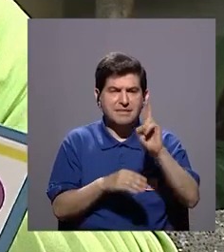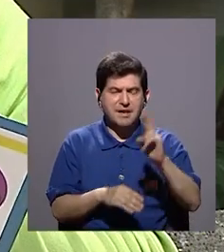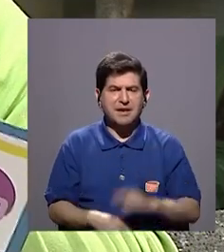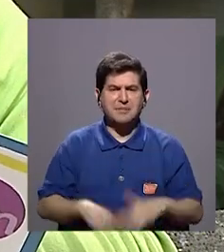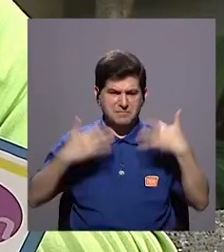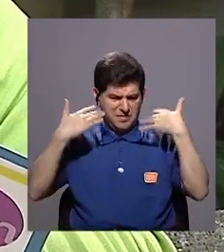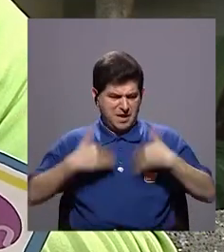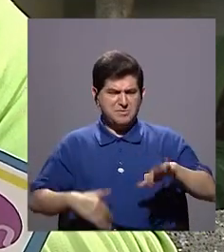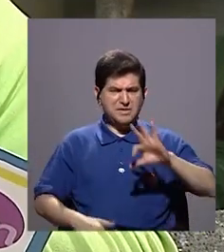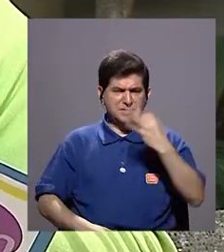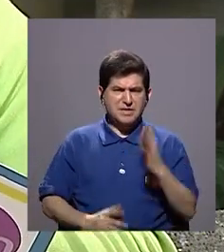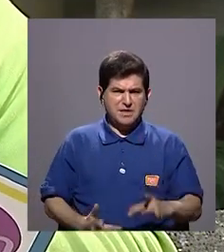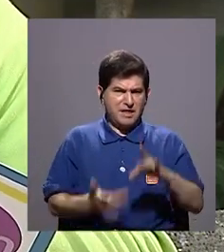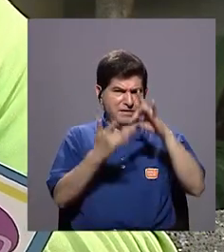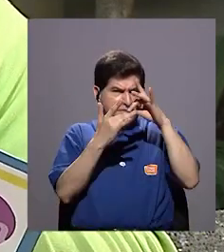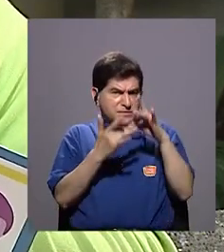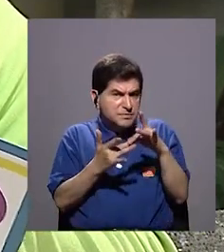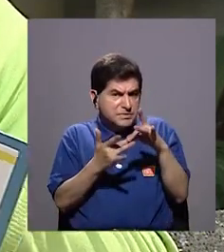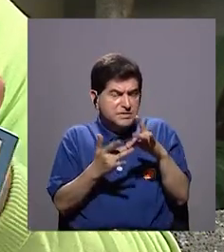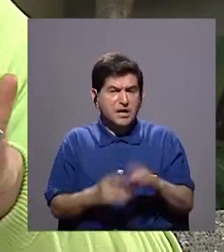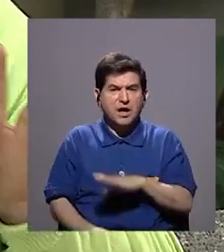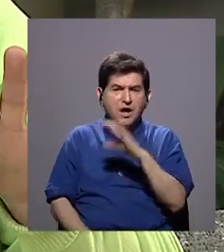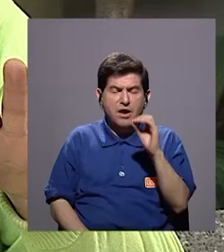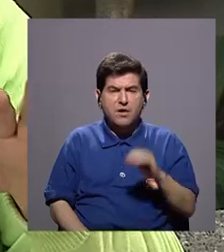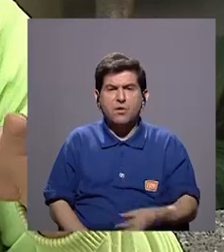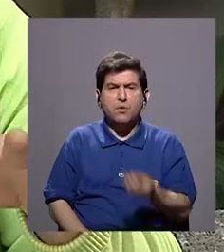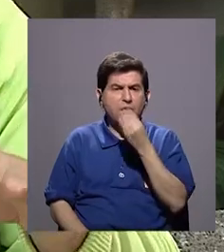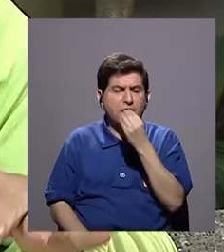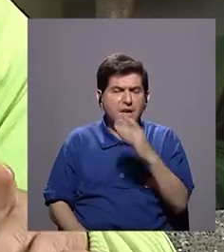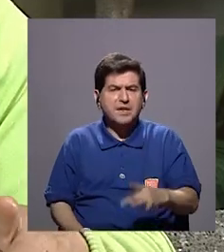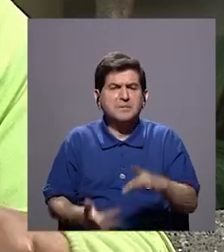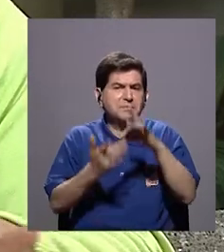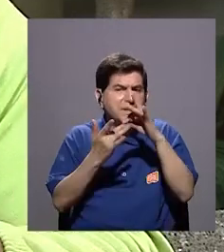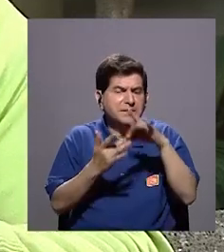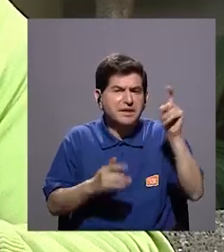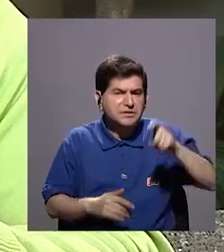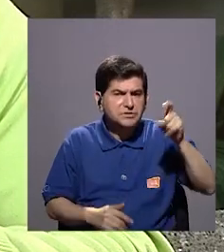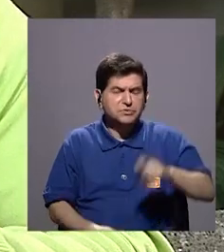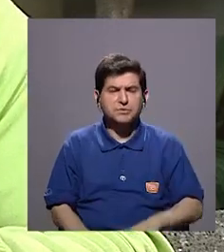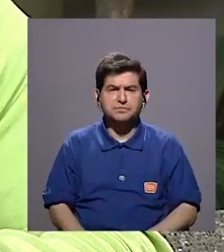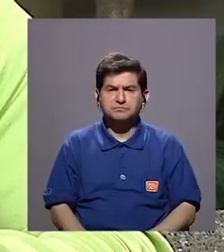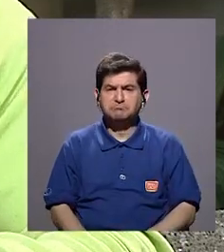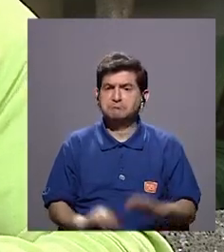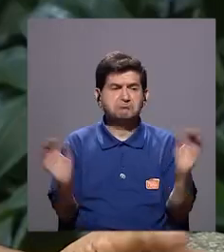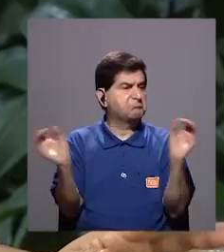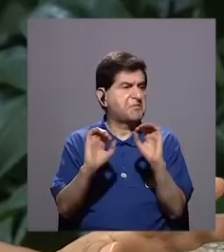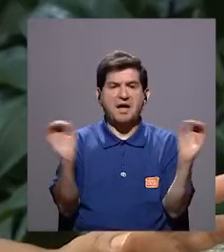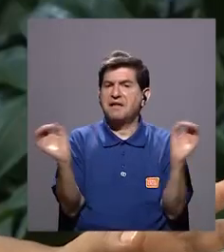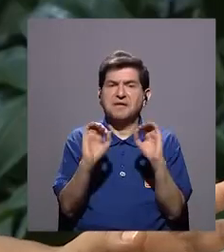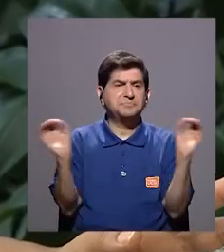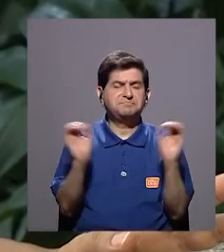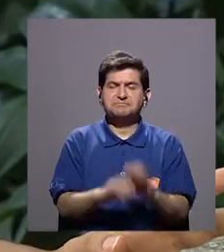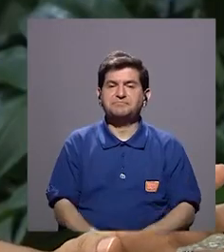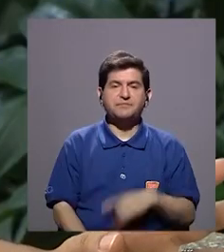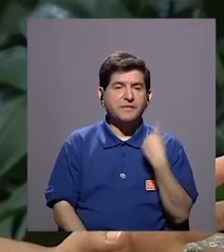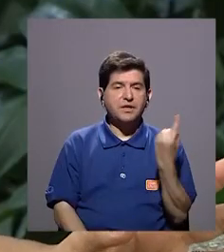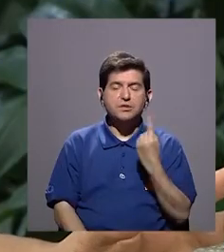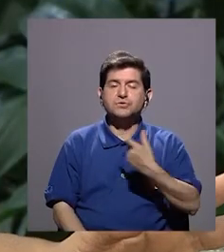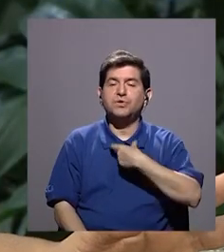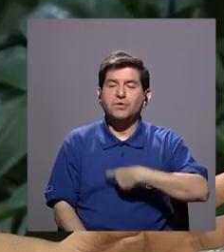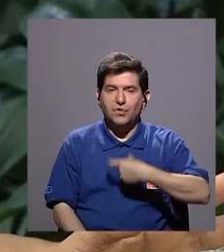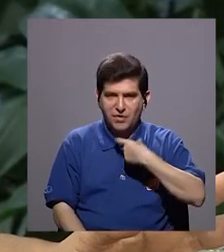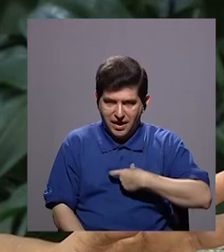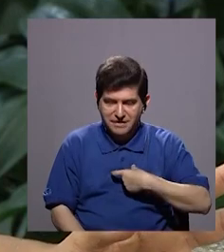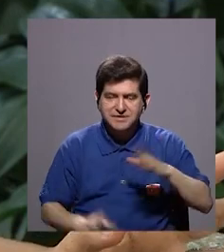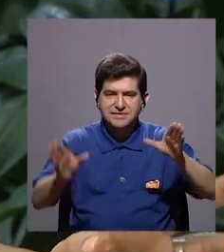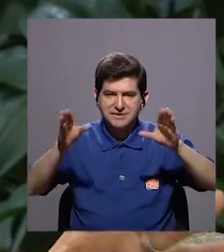Reiki, ¿tiene que ir vestida de alguna manera especial? ¿Tiene que hacer alguna dieta especial? O... Absolutamente nada, solo nada. Tener las